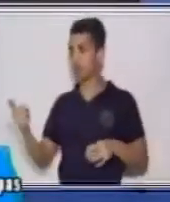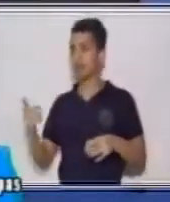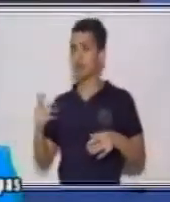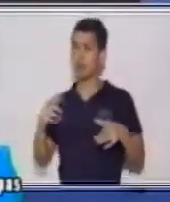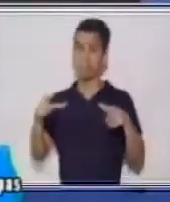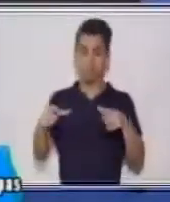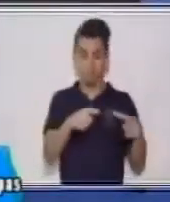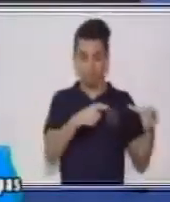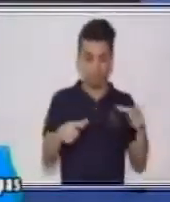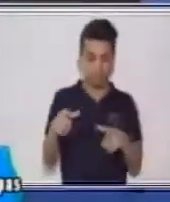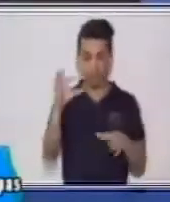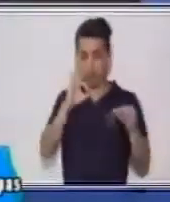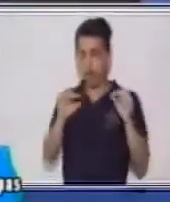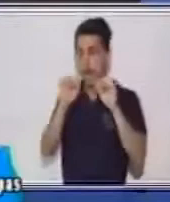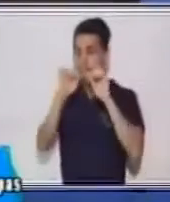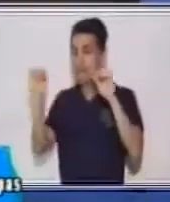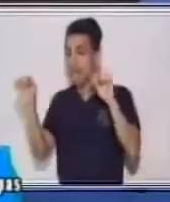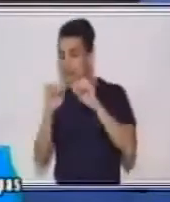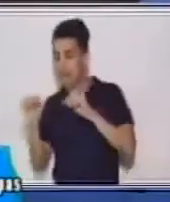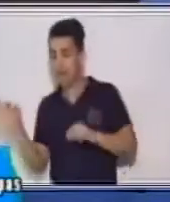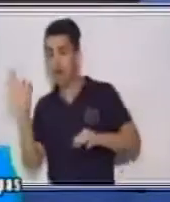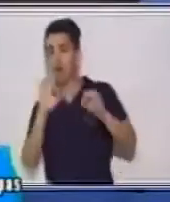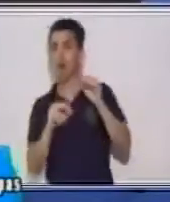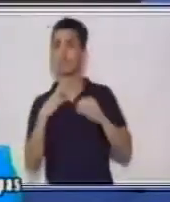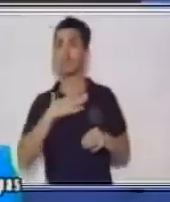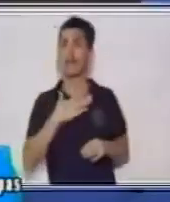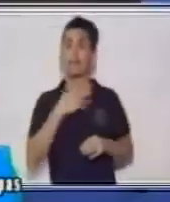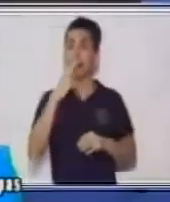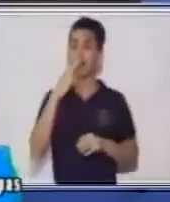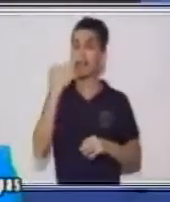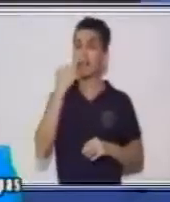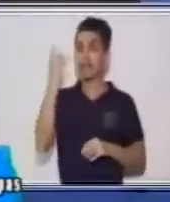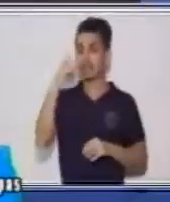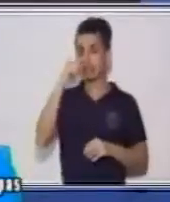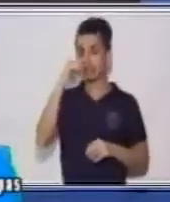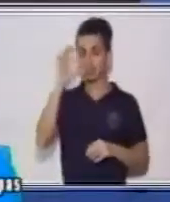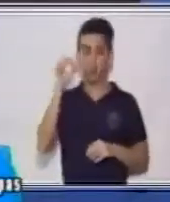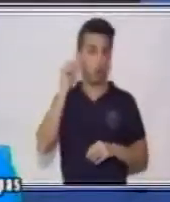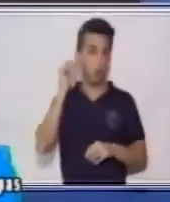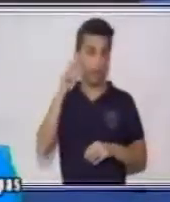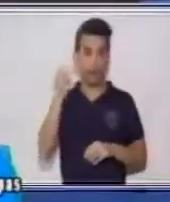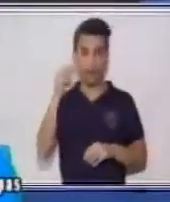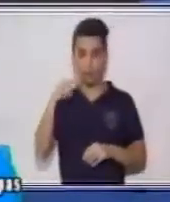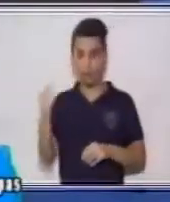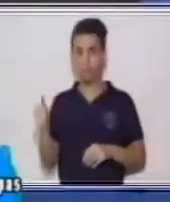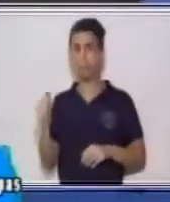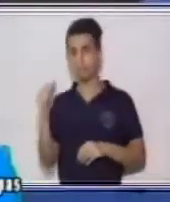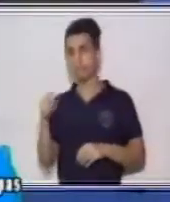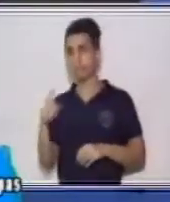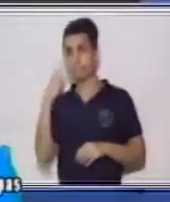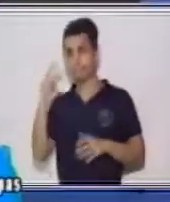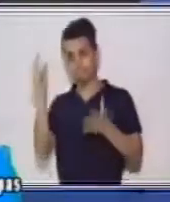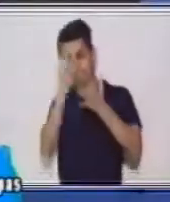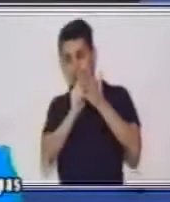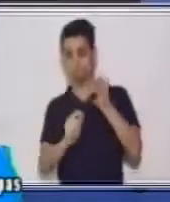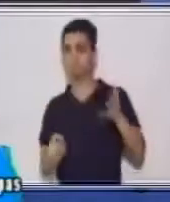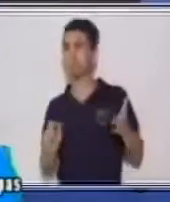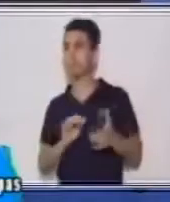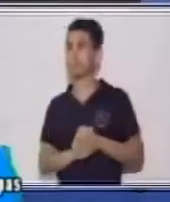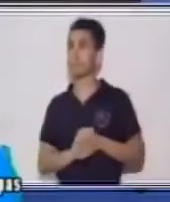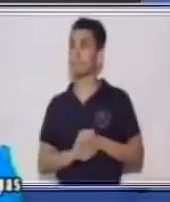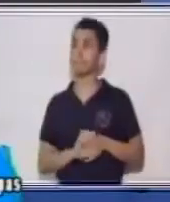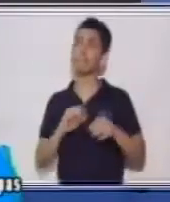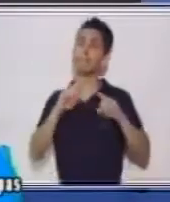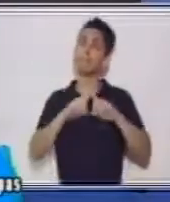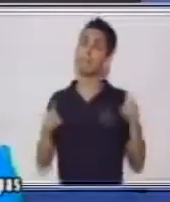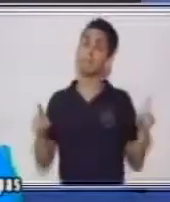o lineal o un histograma, porque hay variedad, una gráfica para representarlo. Pero si